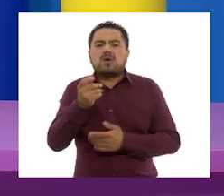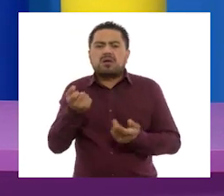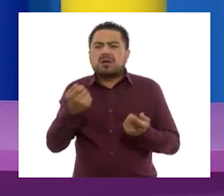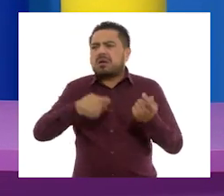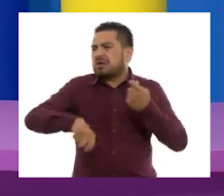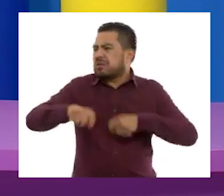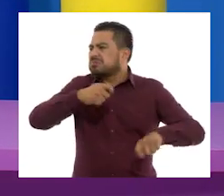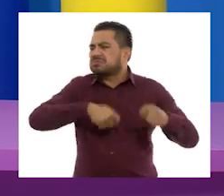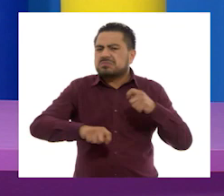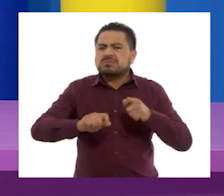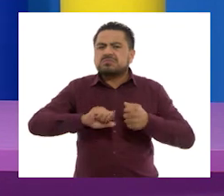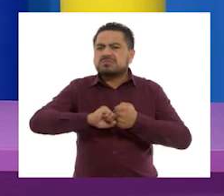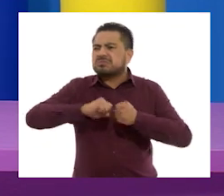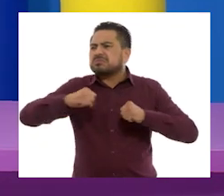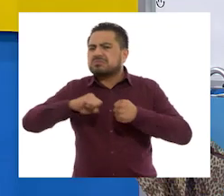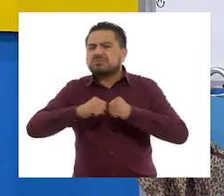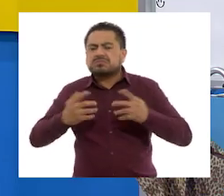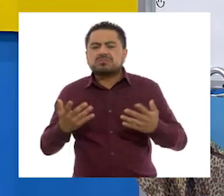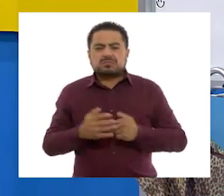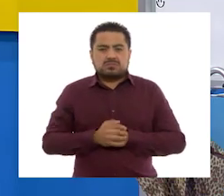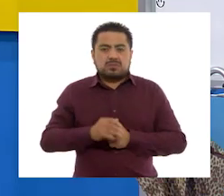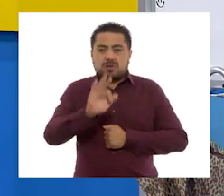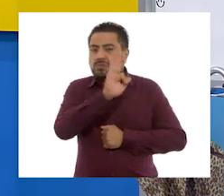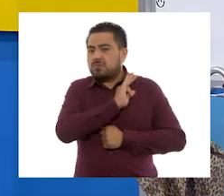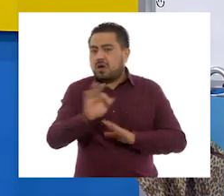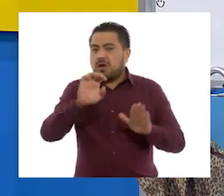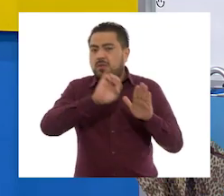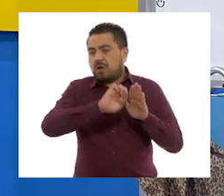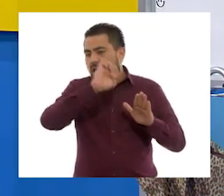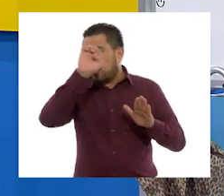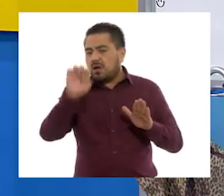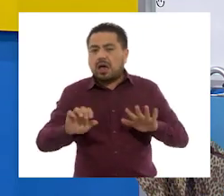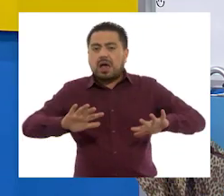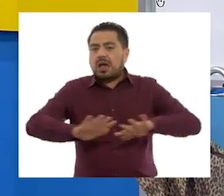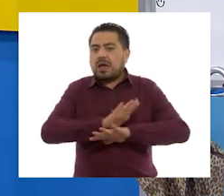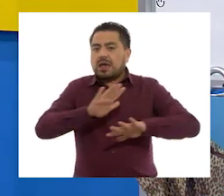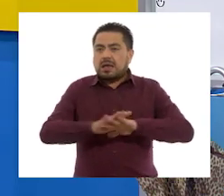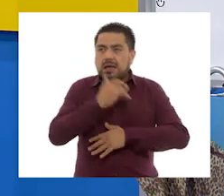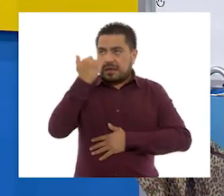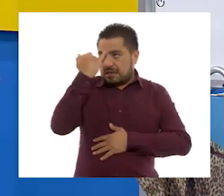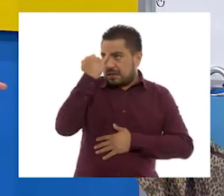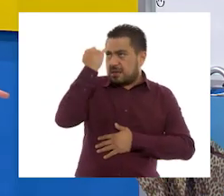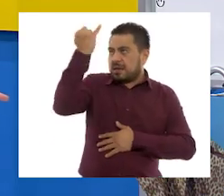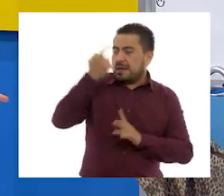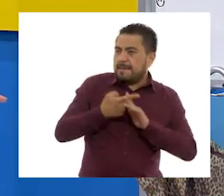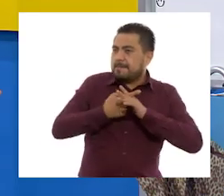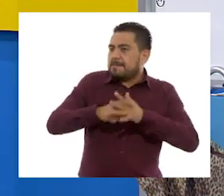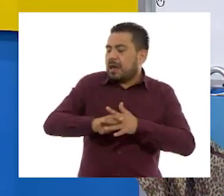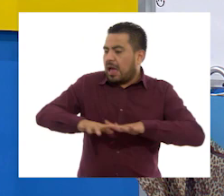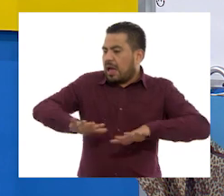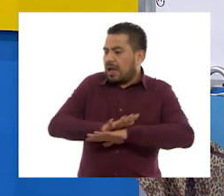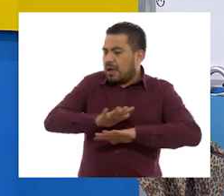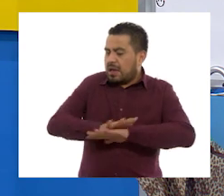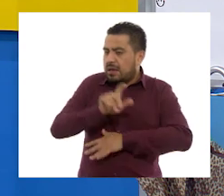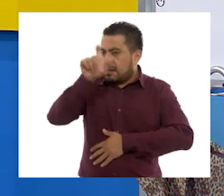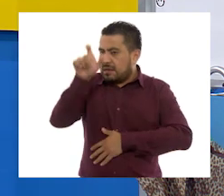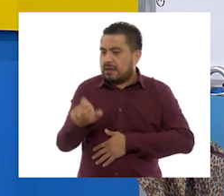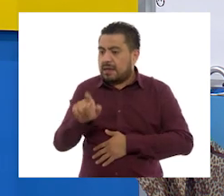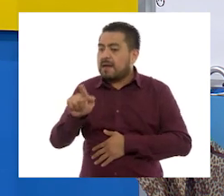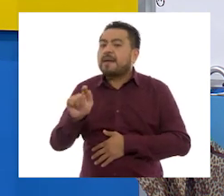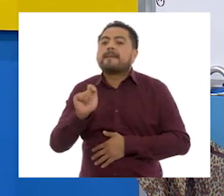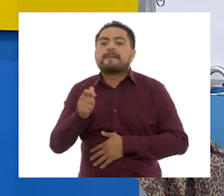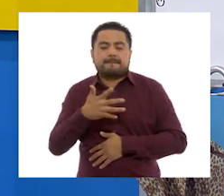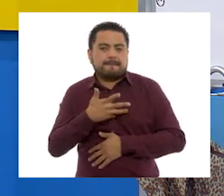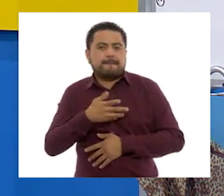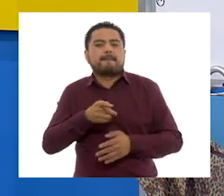o estirar? Podemos, por ejemplo, cambiar la idea que en un principio teníamos. Eso también